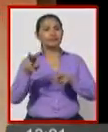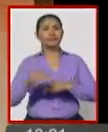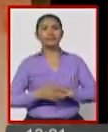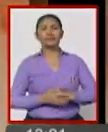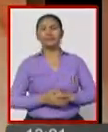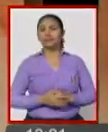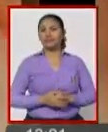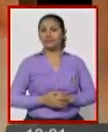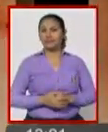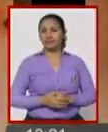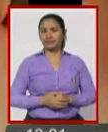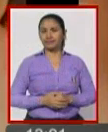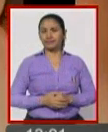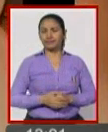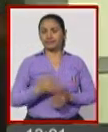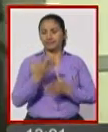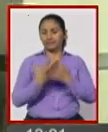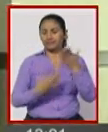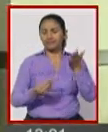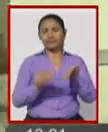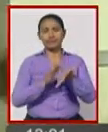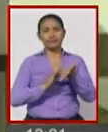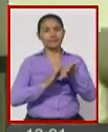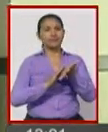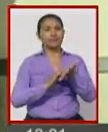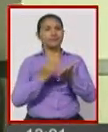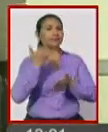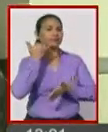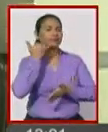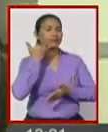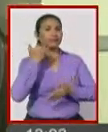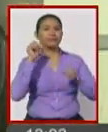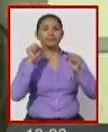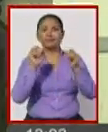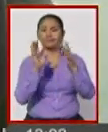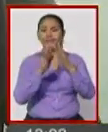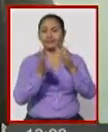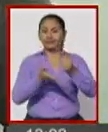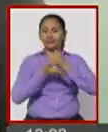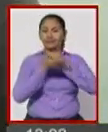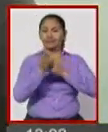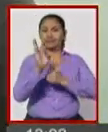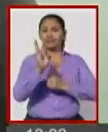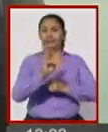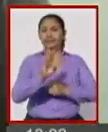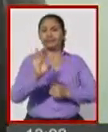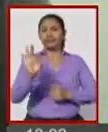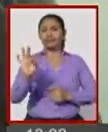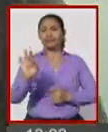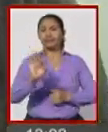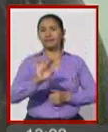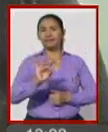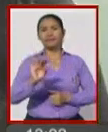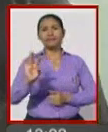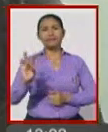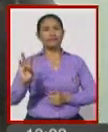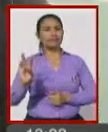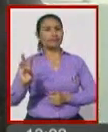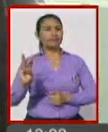fue en una sola cosita que se ha ido el dinero. El número de teléfono al cual me pueden ayudar es el